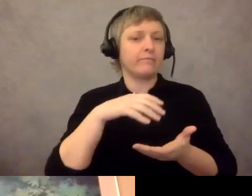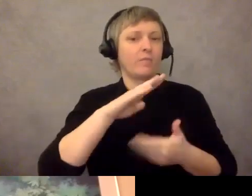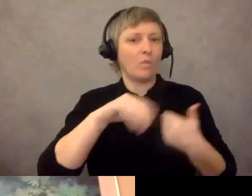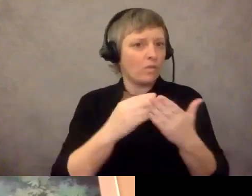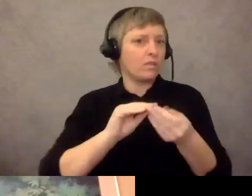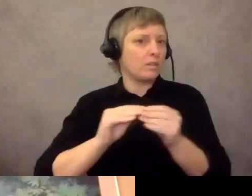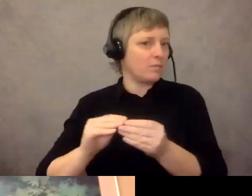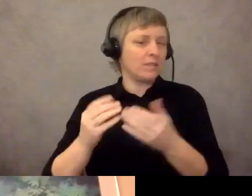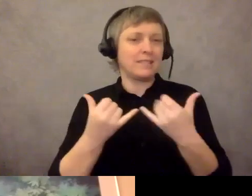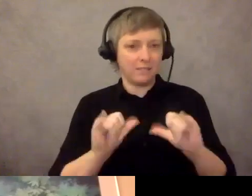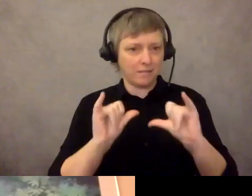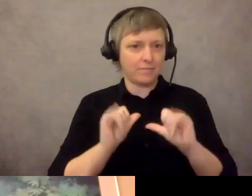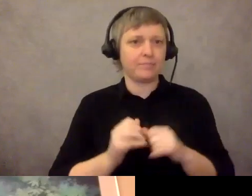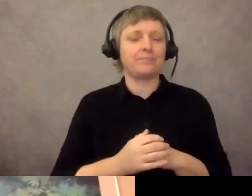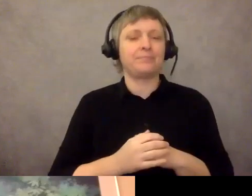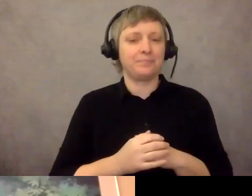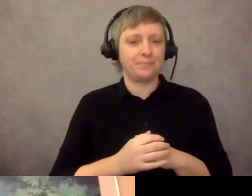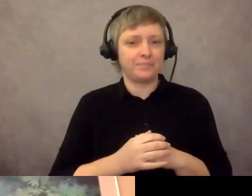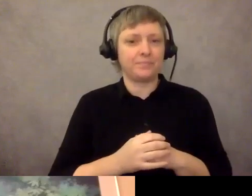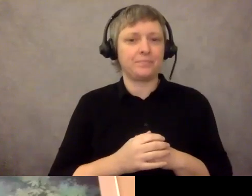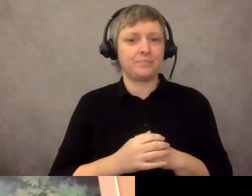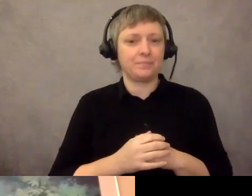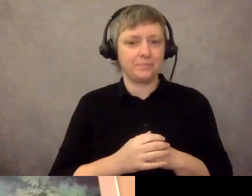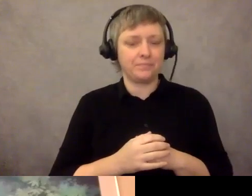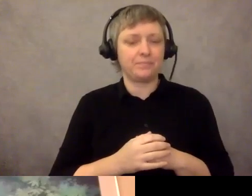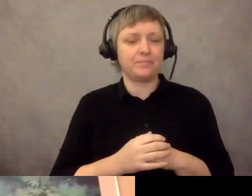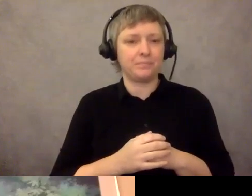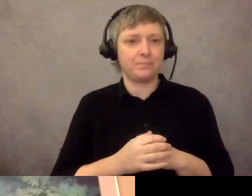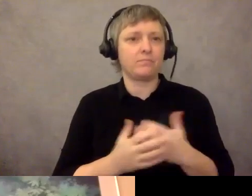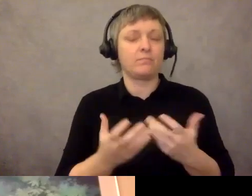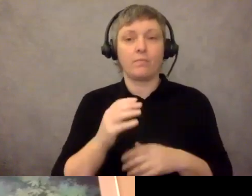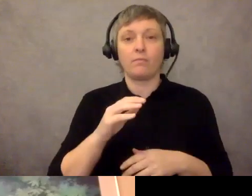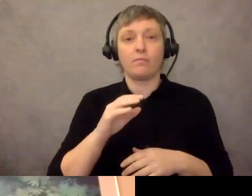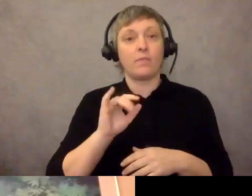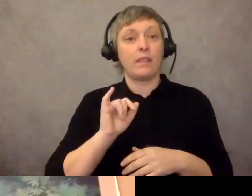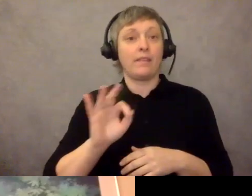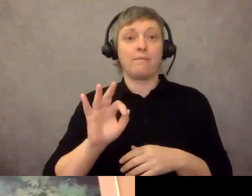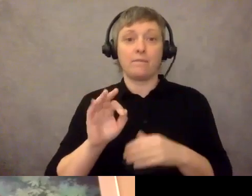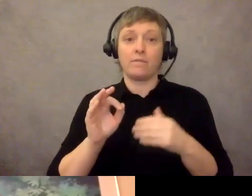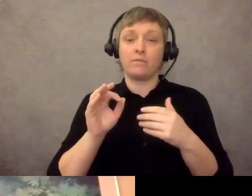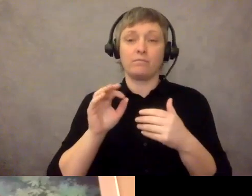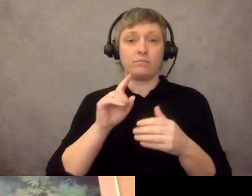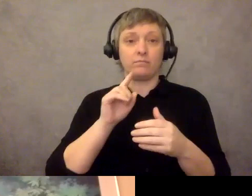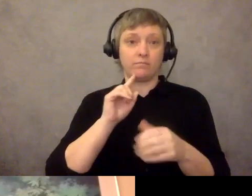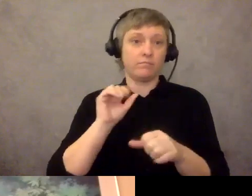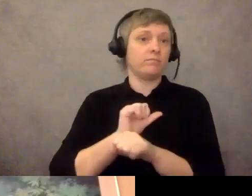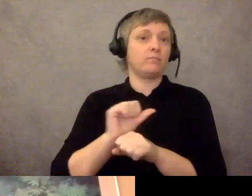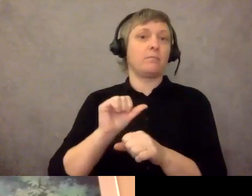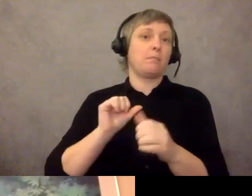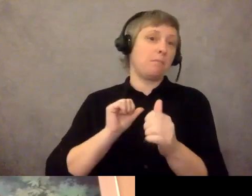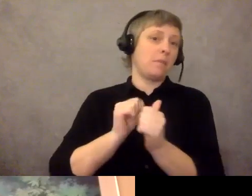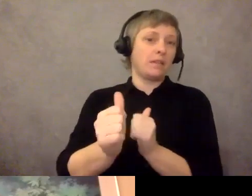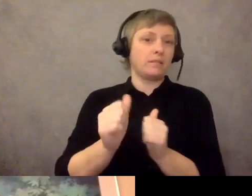Los números. Y si esto fuese a pasar, que mañana vamos a estar hablando